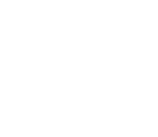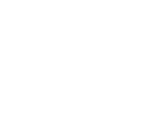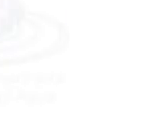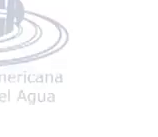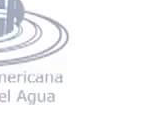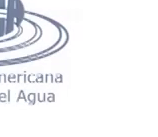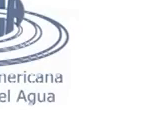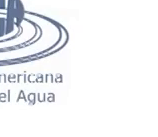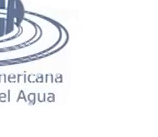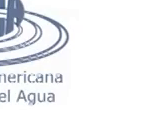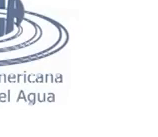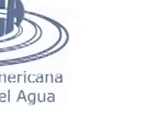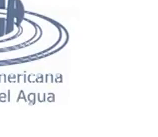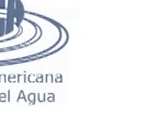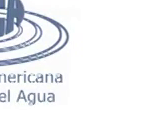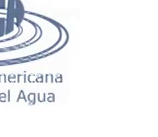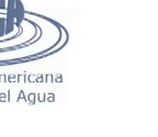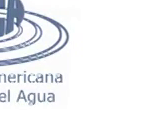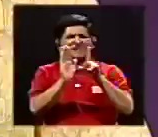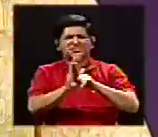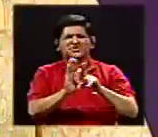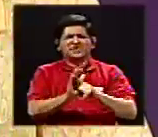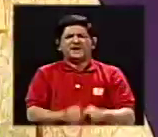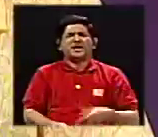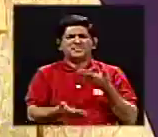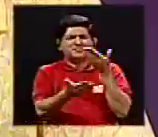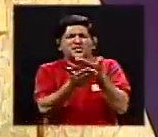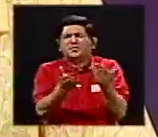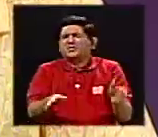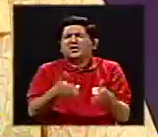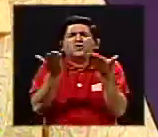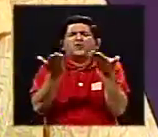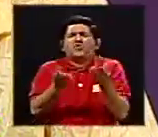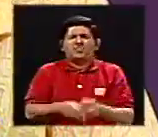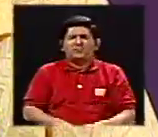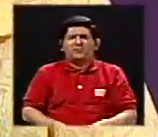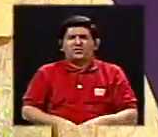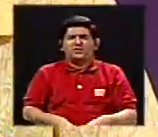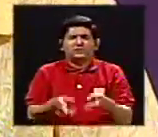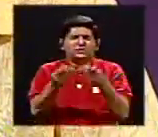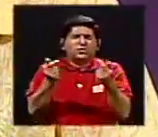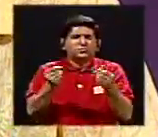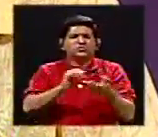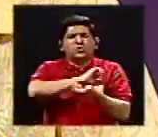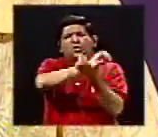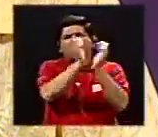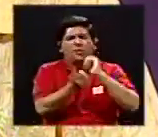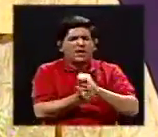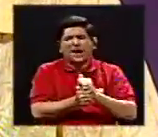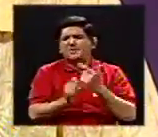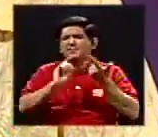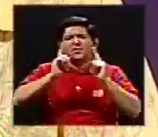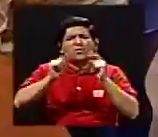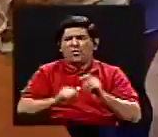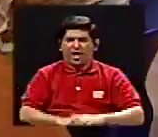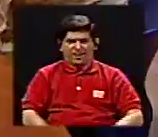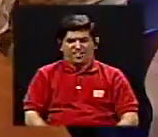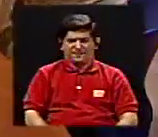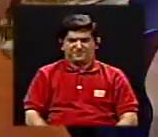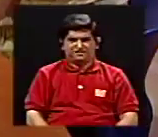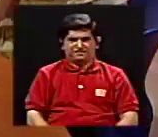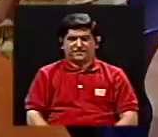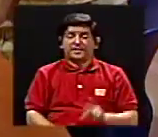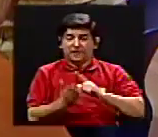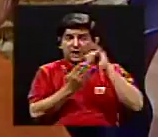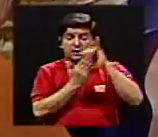Yami, entonces, ¿cómo el proyecto de ley viene a proponer, digamos, qué solución o qué cambio propone el proyecto de ley? Bueno,